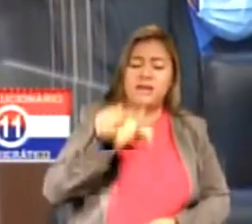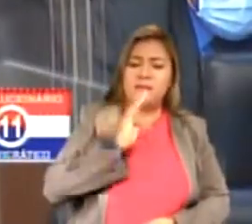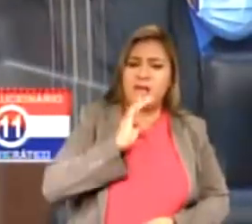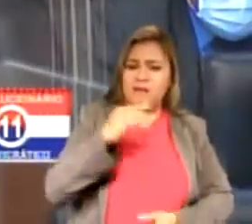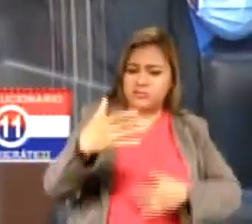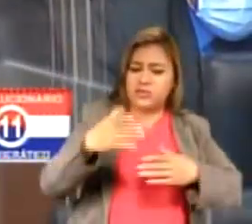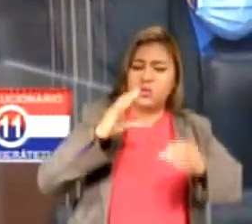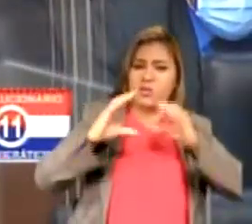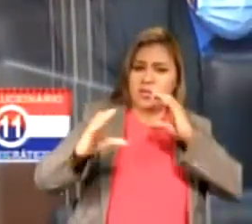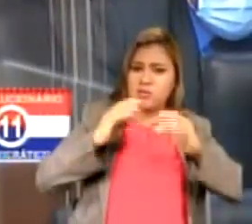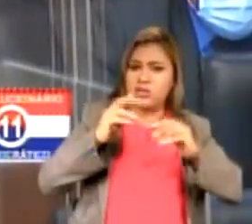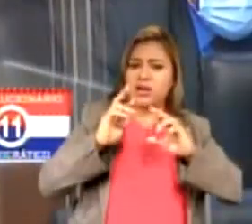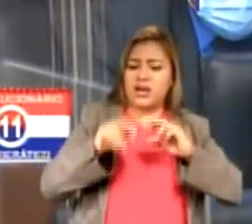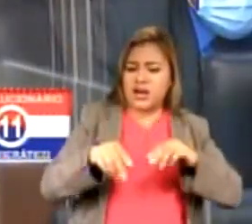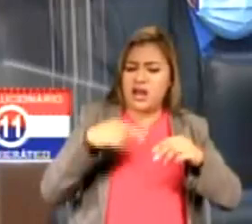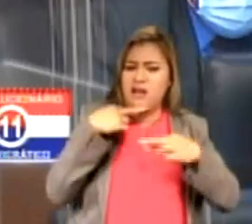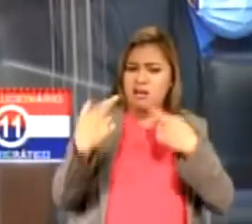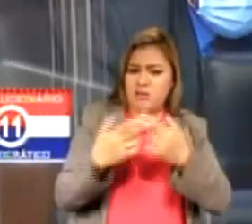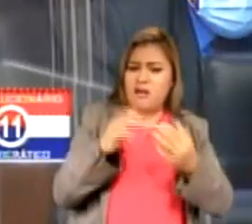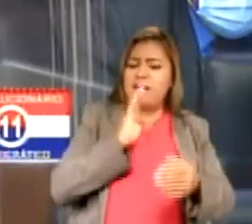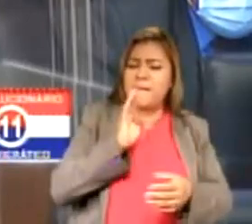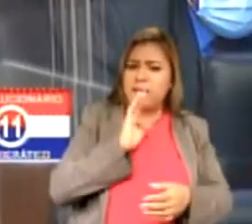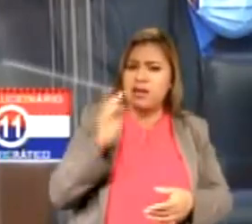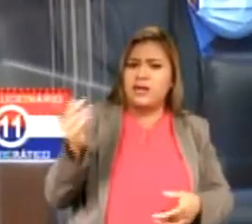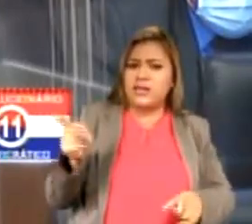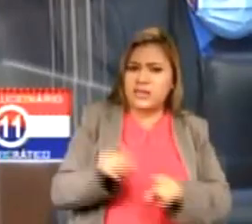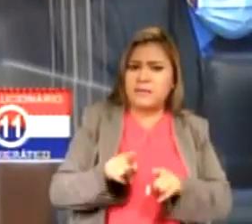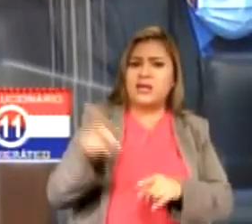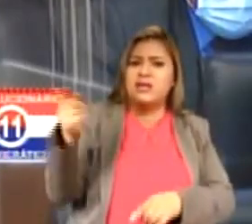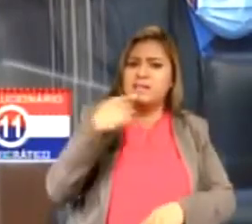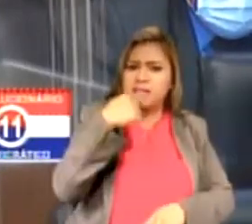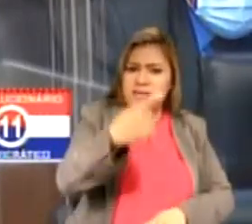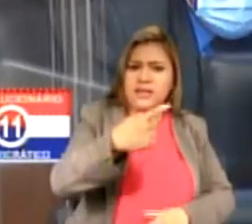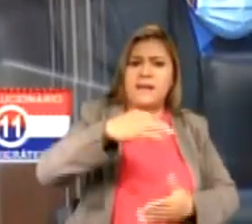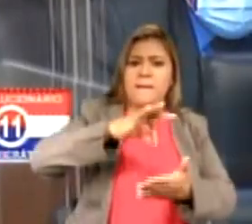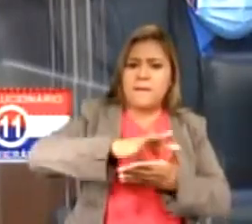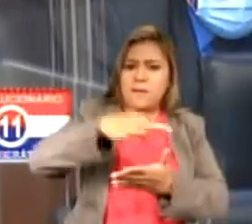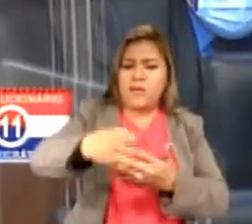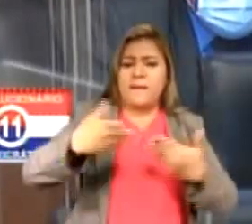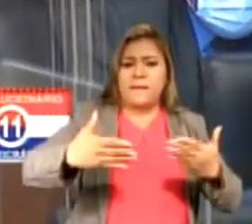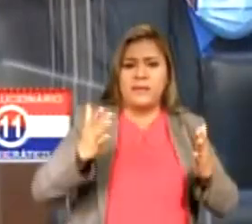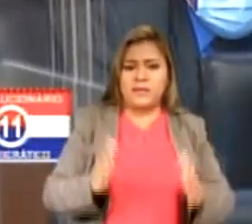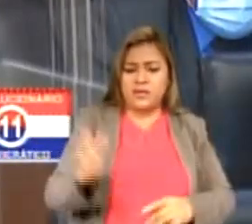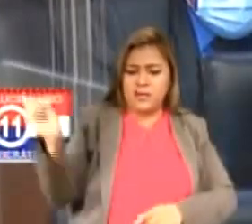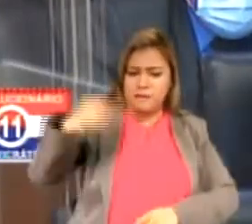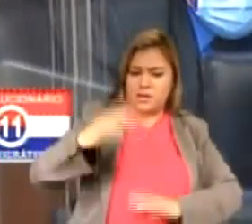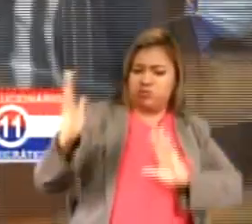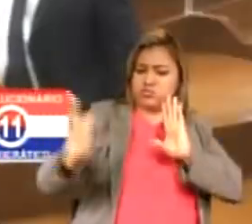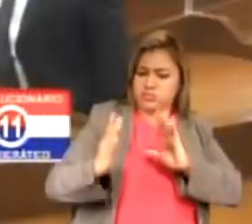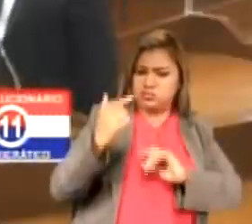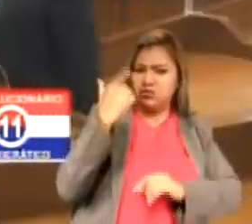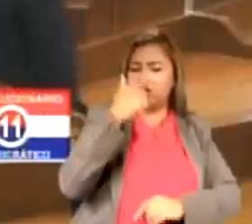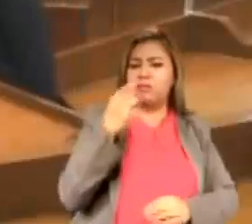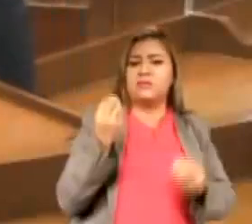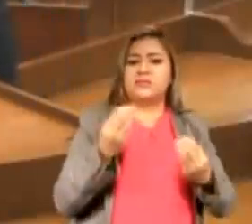otros ministros también. Díganle al pueblo panameño que Mauri tiene que venir y dar la cara. Muchas gracias.